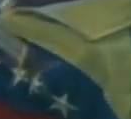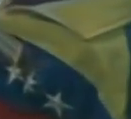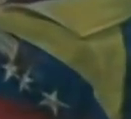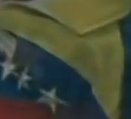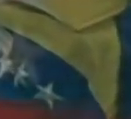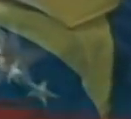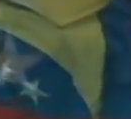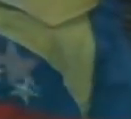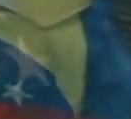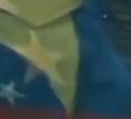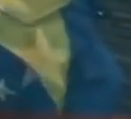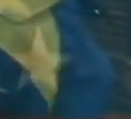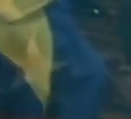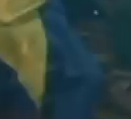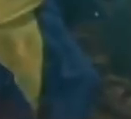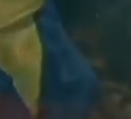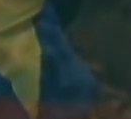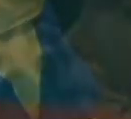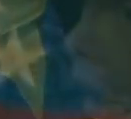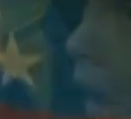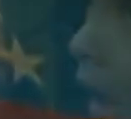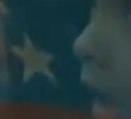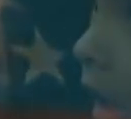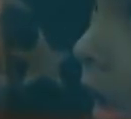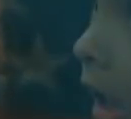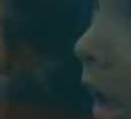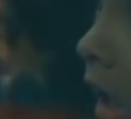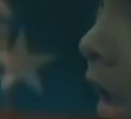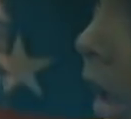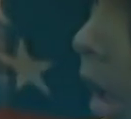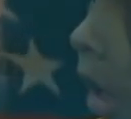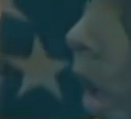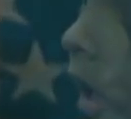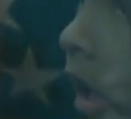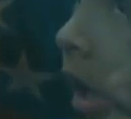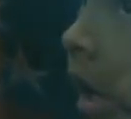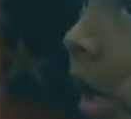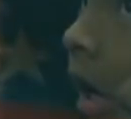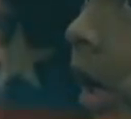en los próximos comicios. Es parte de lo que ocurre hasta ahora desde la sede del Tribunal Supremo de Justicia. Devolvemos el contacto. Adelante.